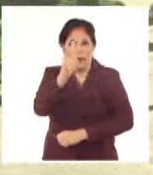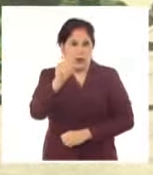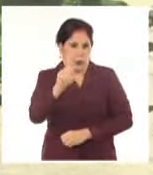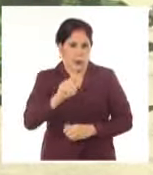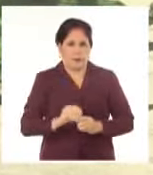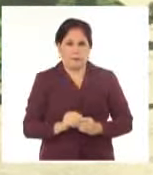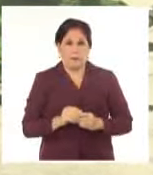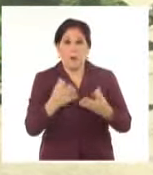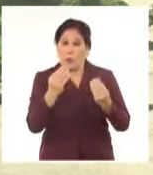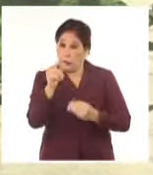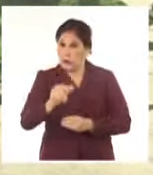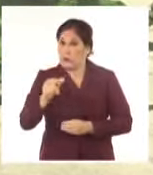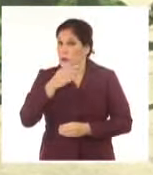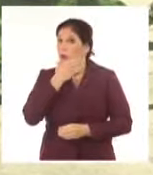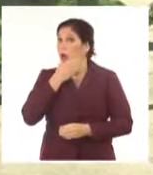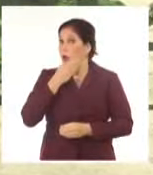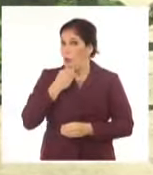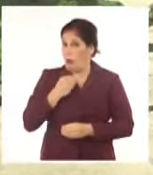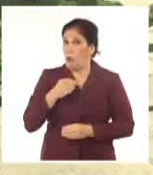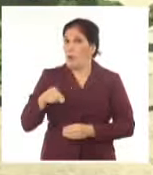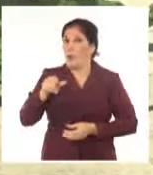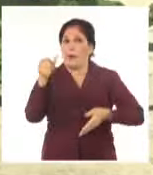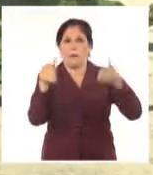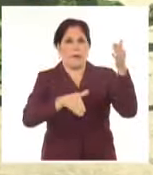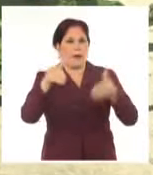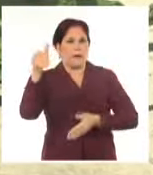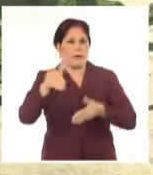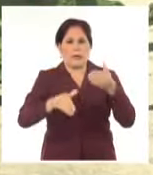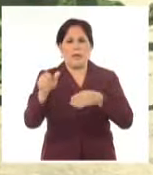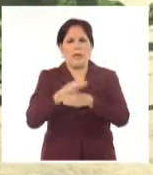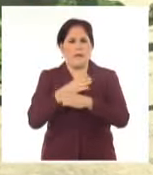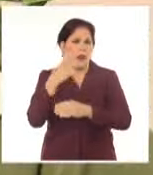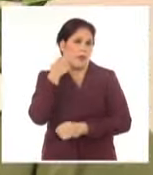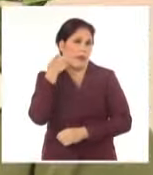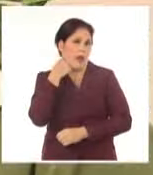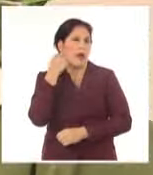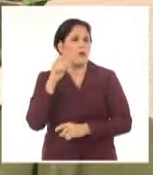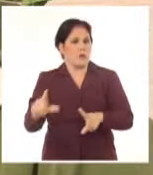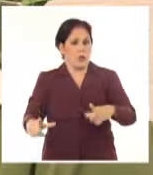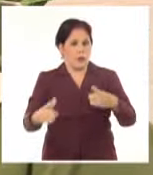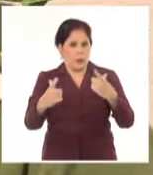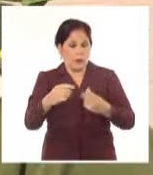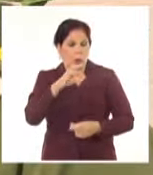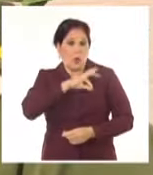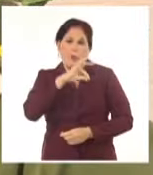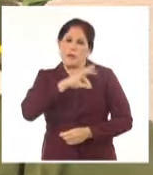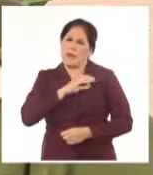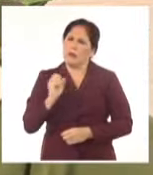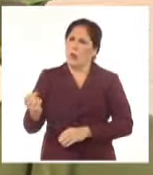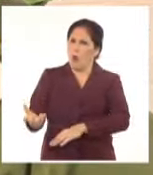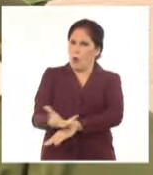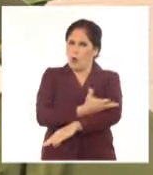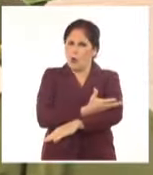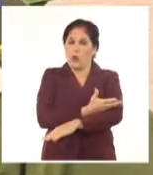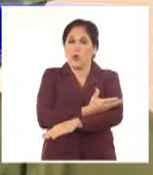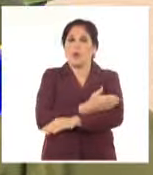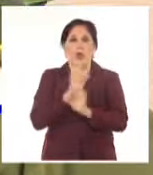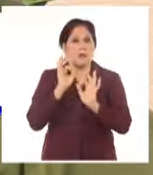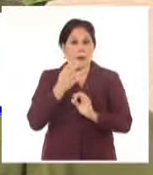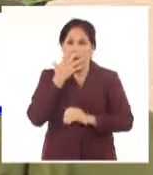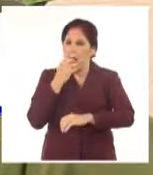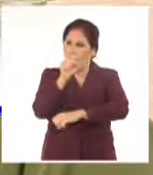Muchos de estos jóvenes cadetes participan ya por varios años en la ceremonia. Me siento muy orgullosa de estar en la segunda salva de